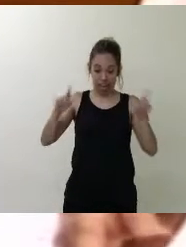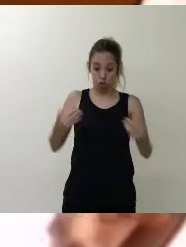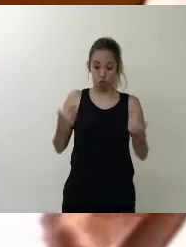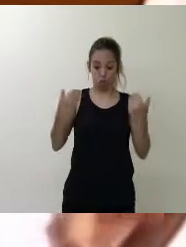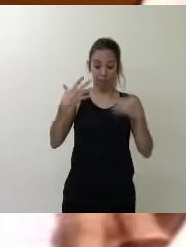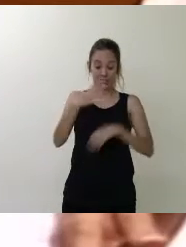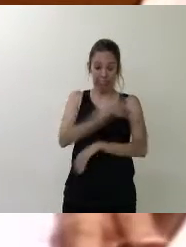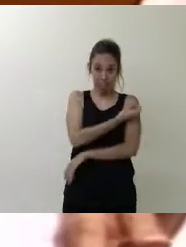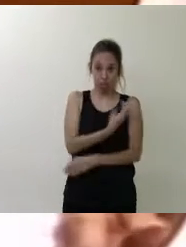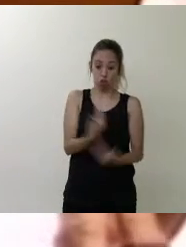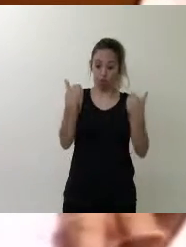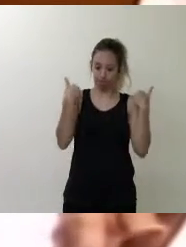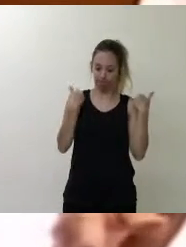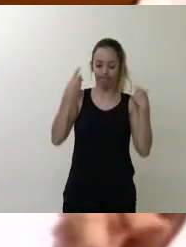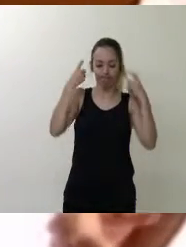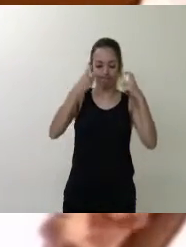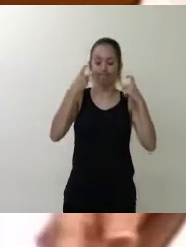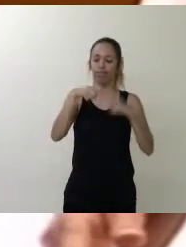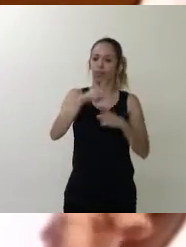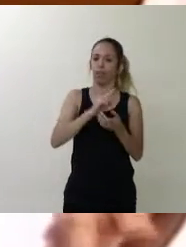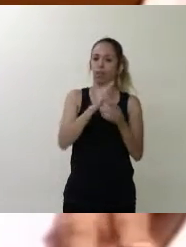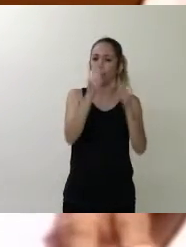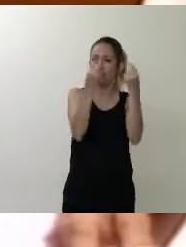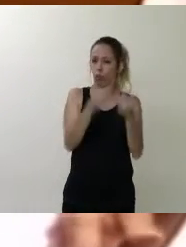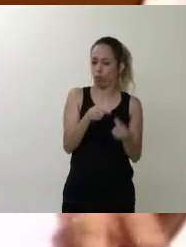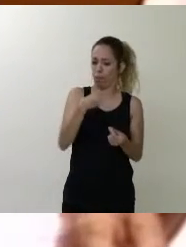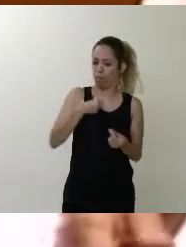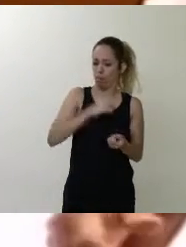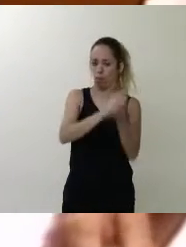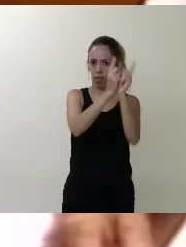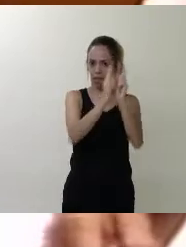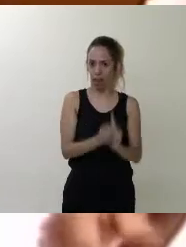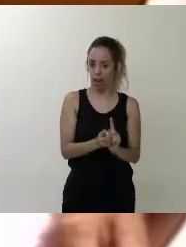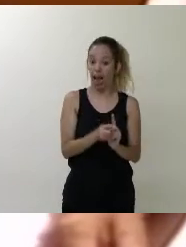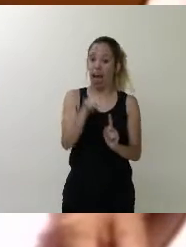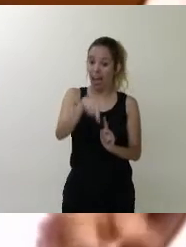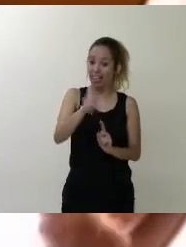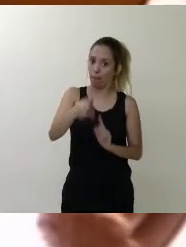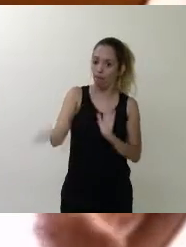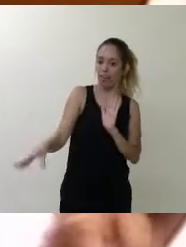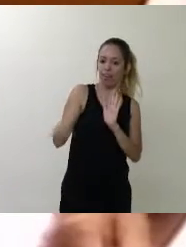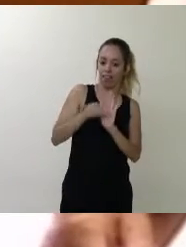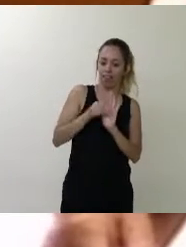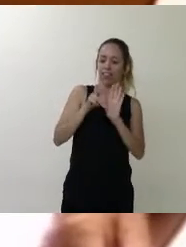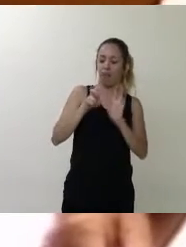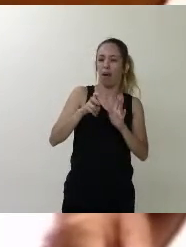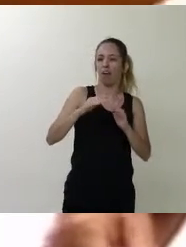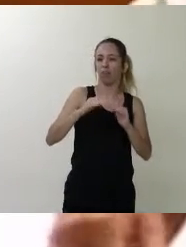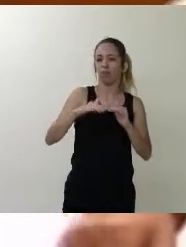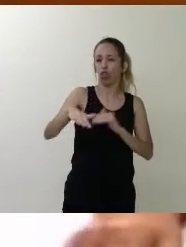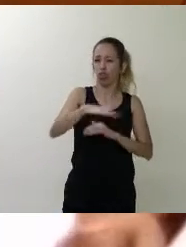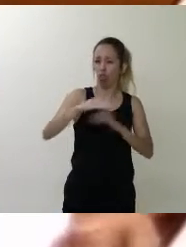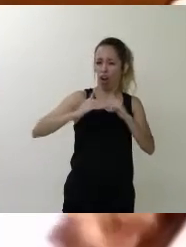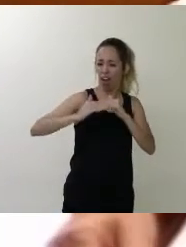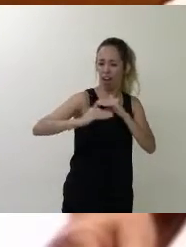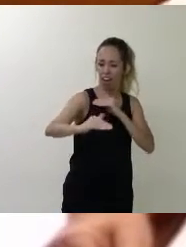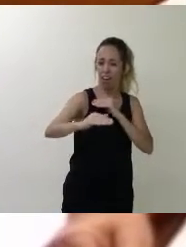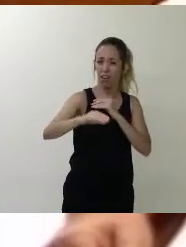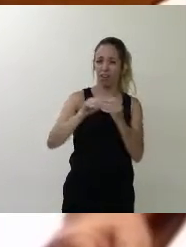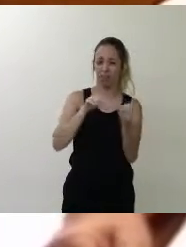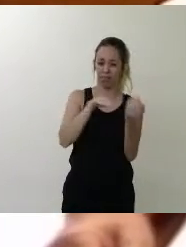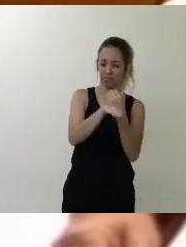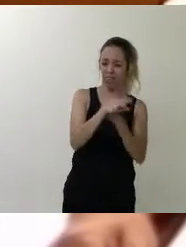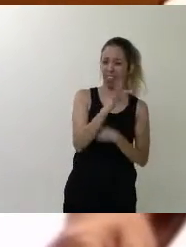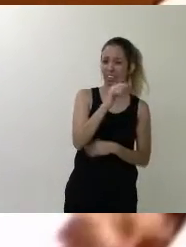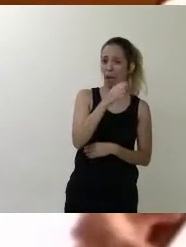modificación de crédito número 6, en el que, entre otras cosas, incluía las obras contempladas en el proyecto de acondicionamiento de la travesía de Valle